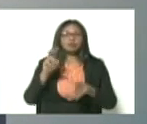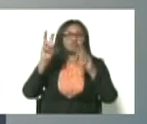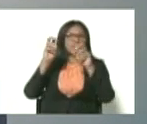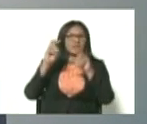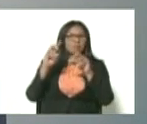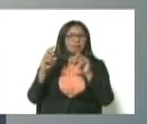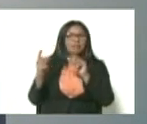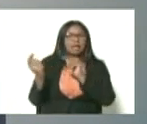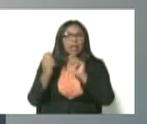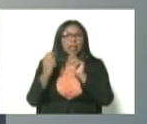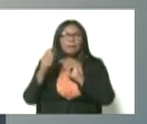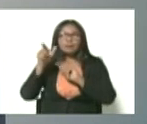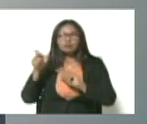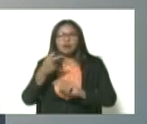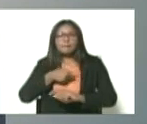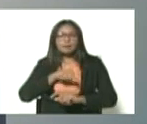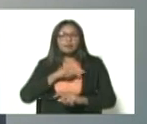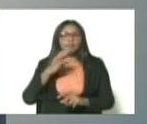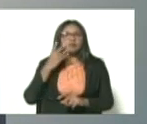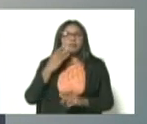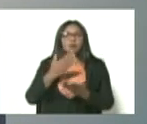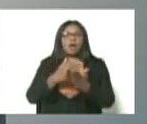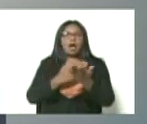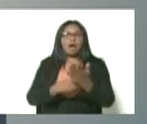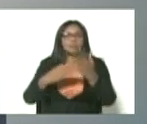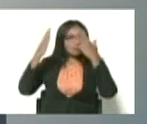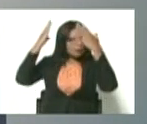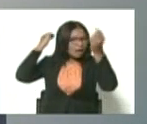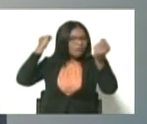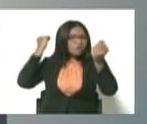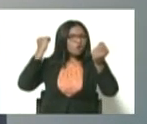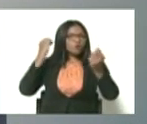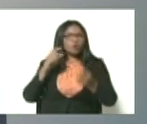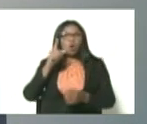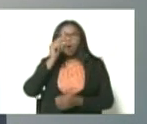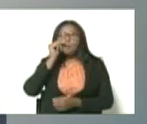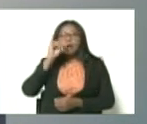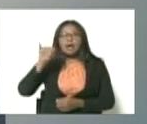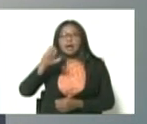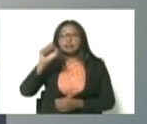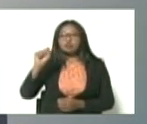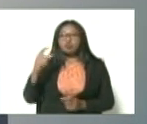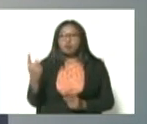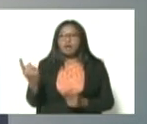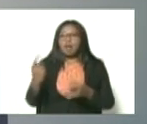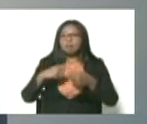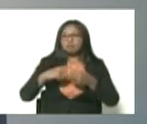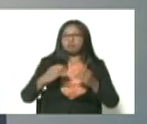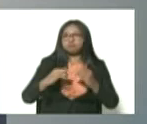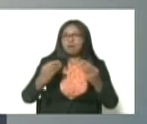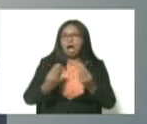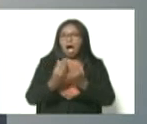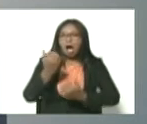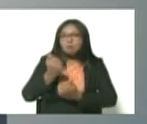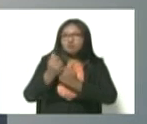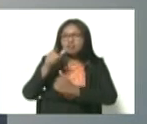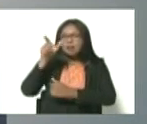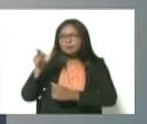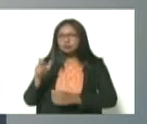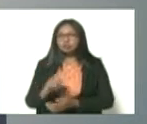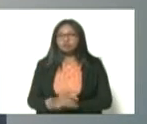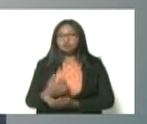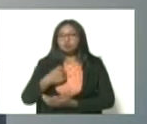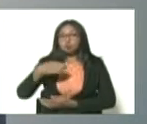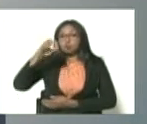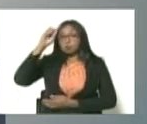complicidad de autoridades españolas, como por ejemplo el ex embajador Jesús Silva, al que se le ha llegado a acusar de ser cómplice. No sé si